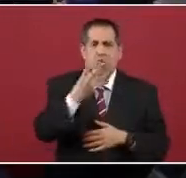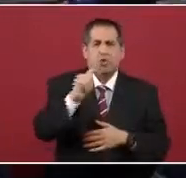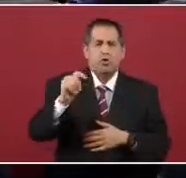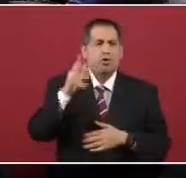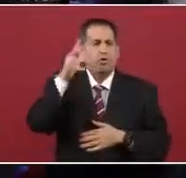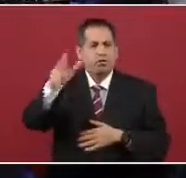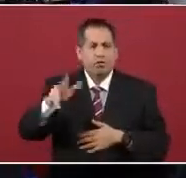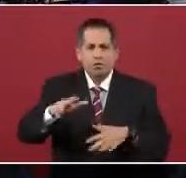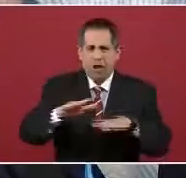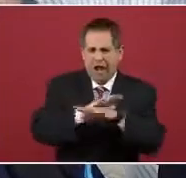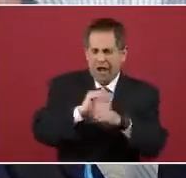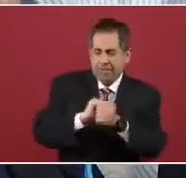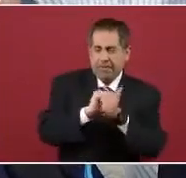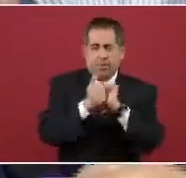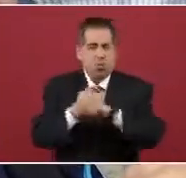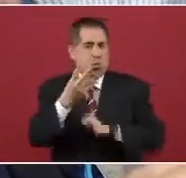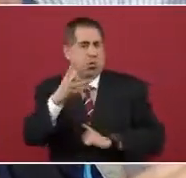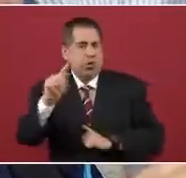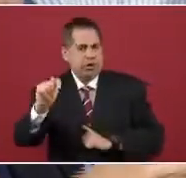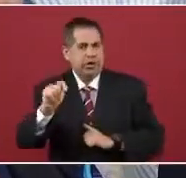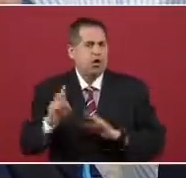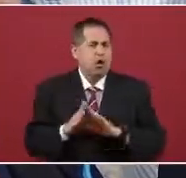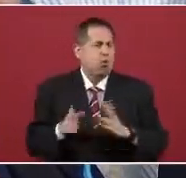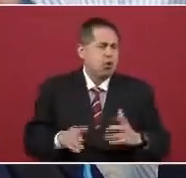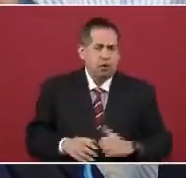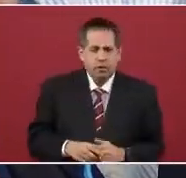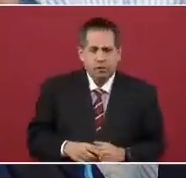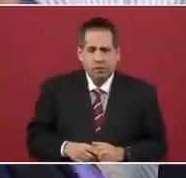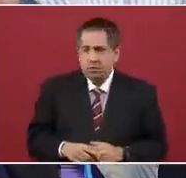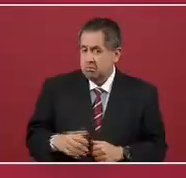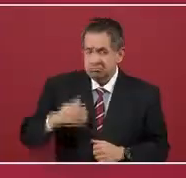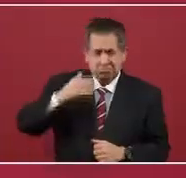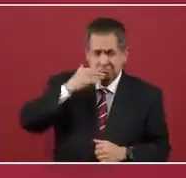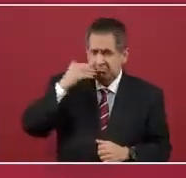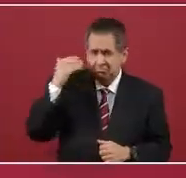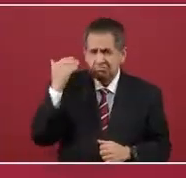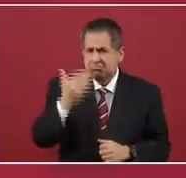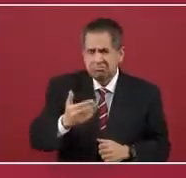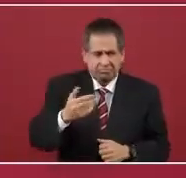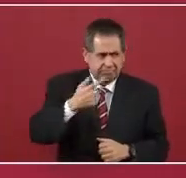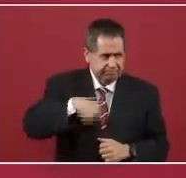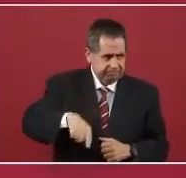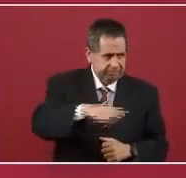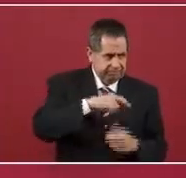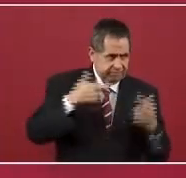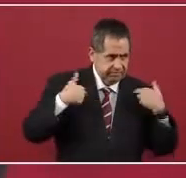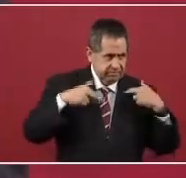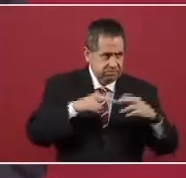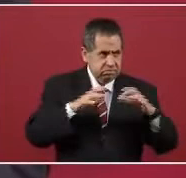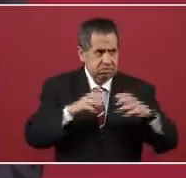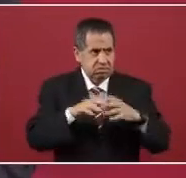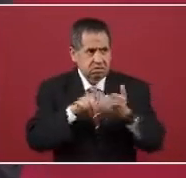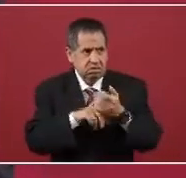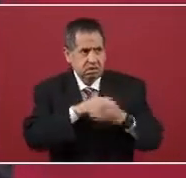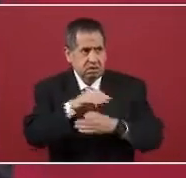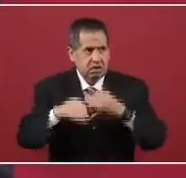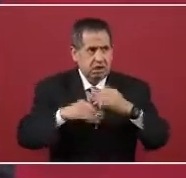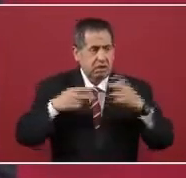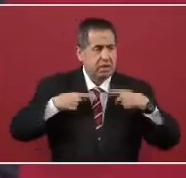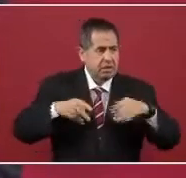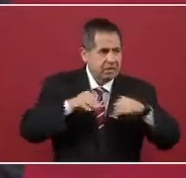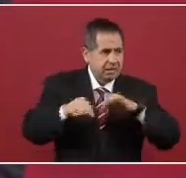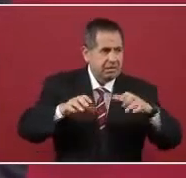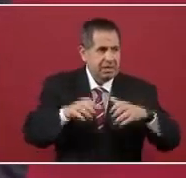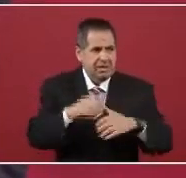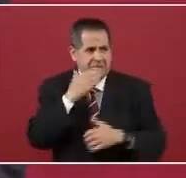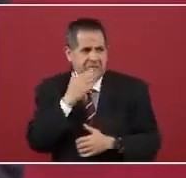ve actualmente? Muy bien, los maestros y todos los trabajadores en